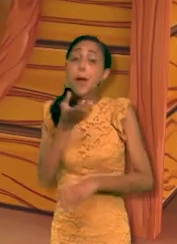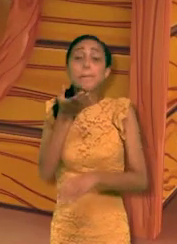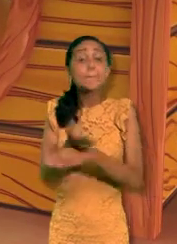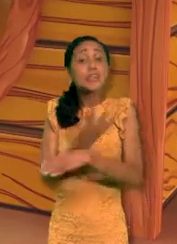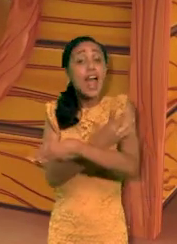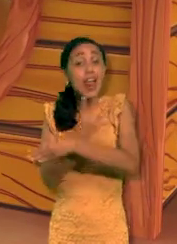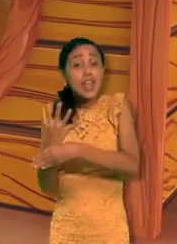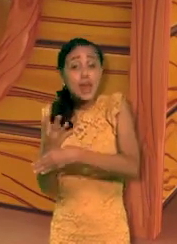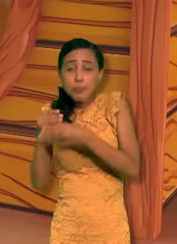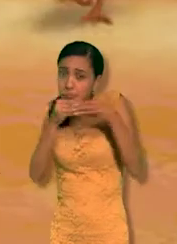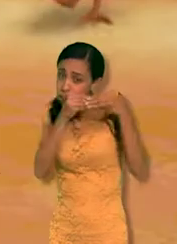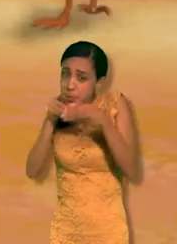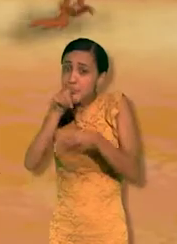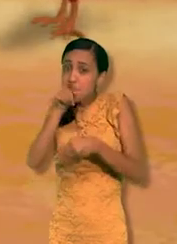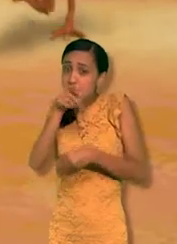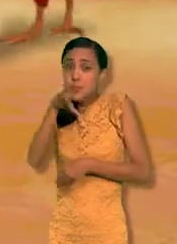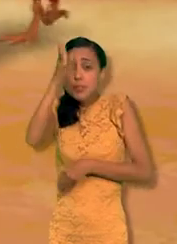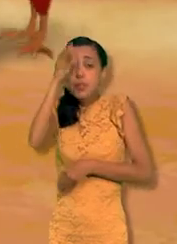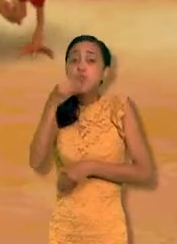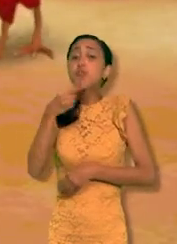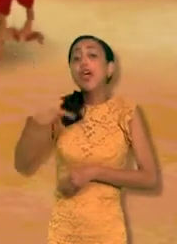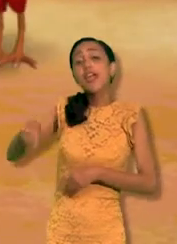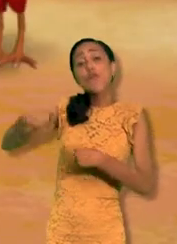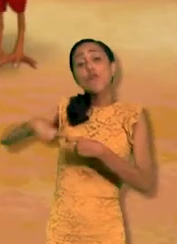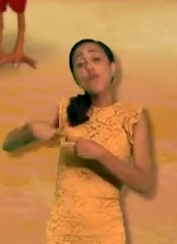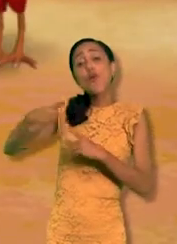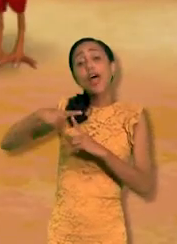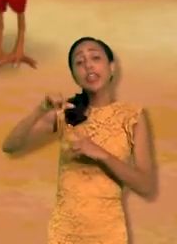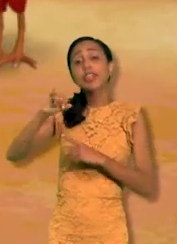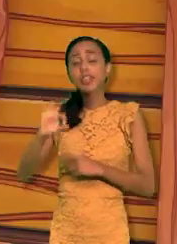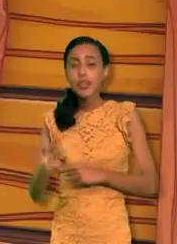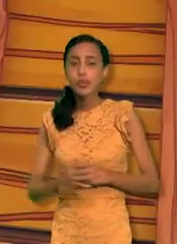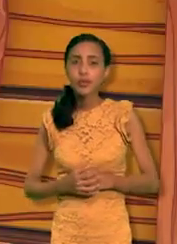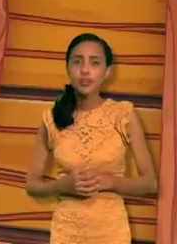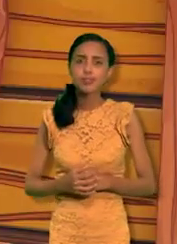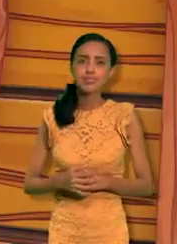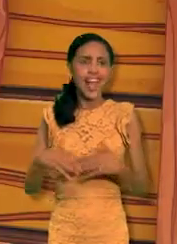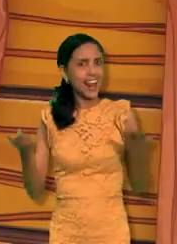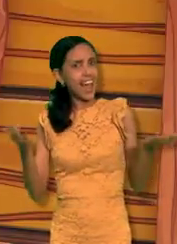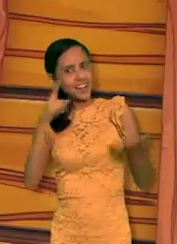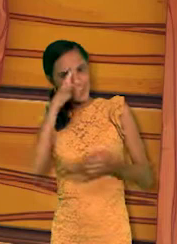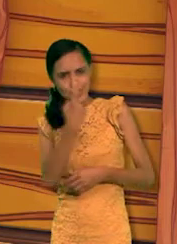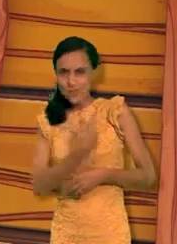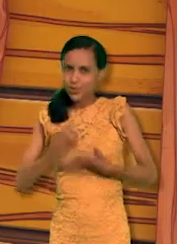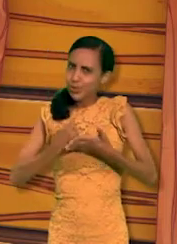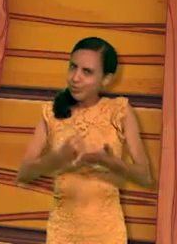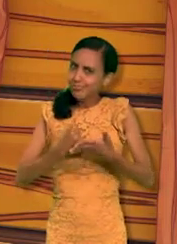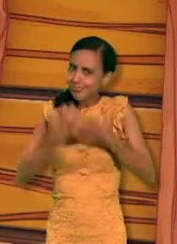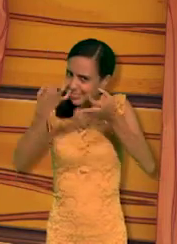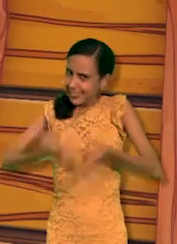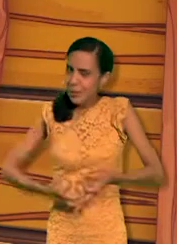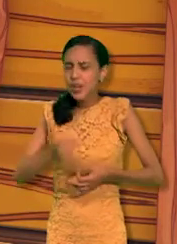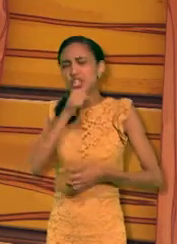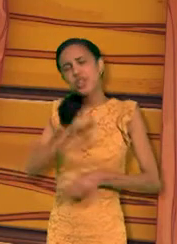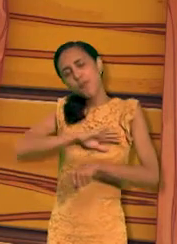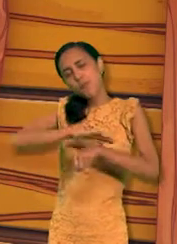la hierba, que le limpia el gallo, payo, el pico, para que vaya a la boda de su tío Perico? ¡Wow! ¡Cómo no! ¡Estamos para servirnos!